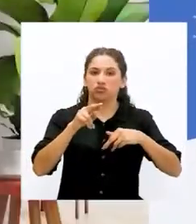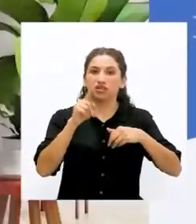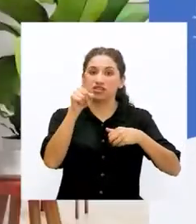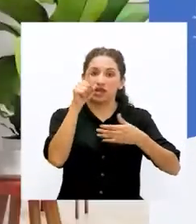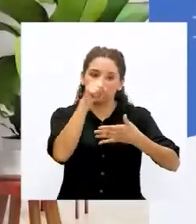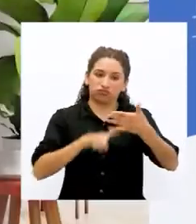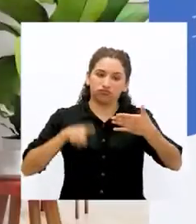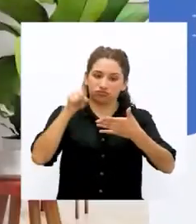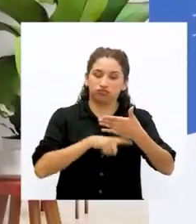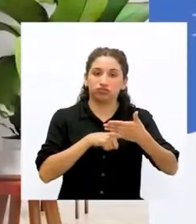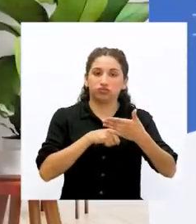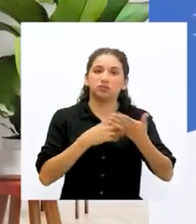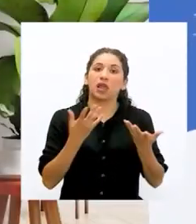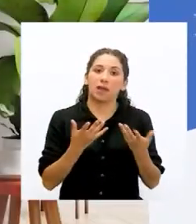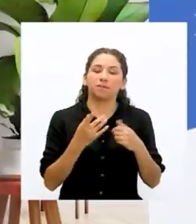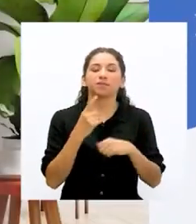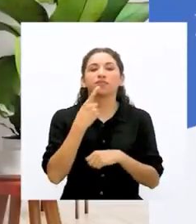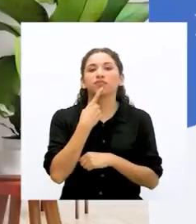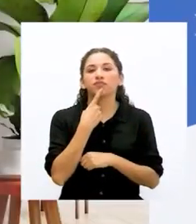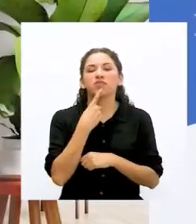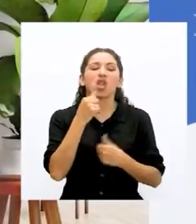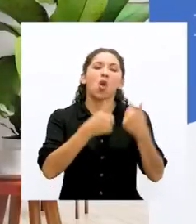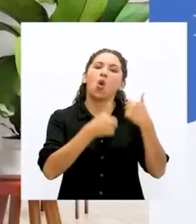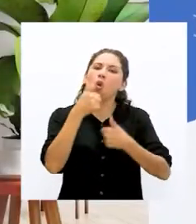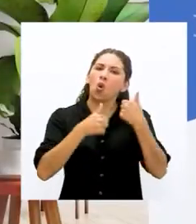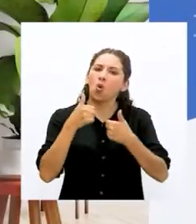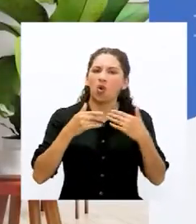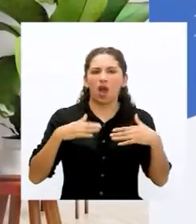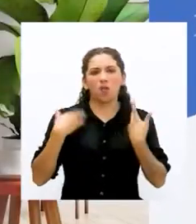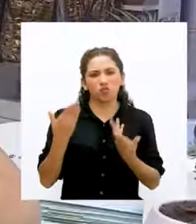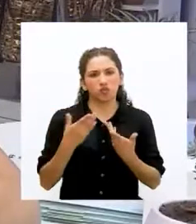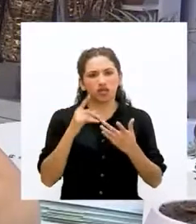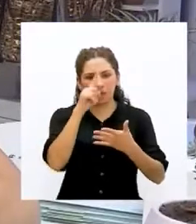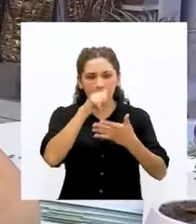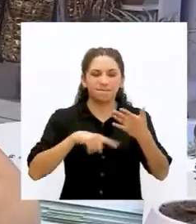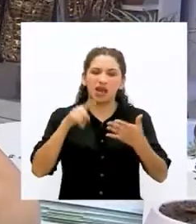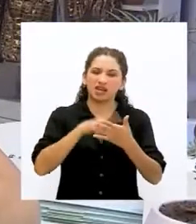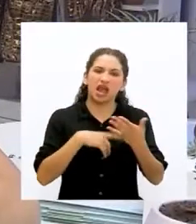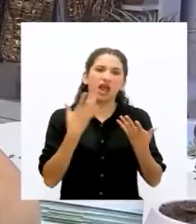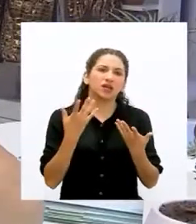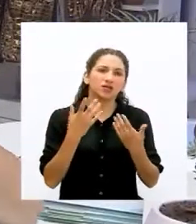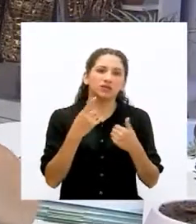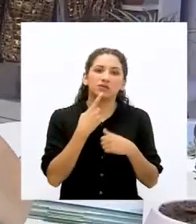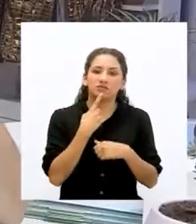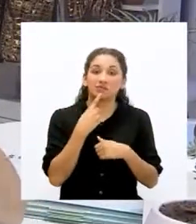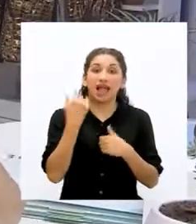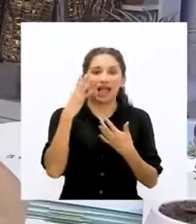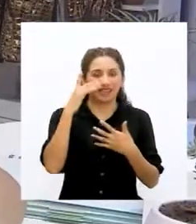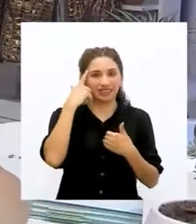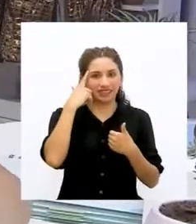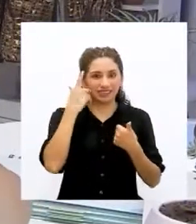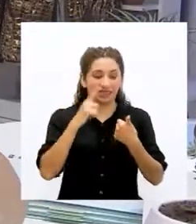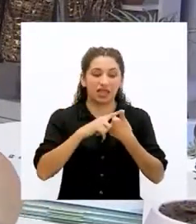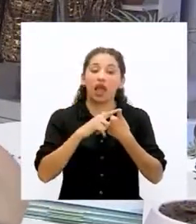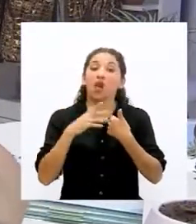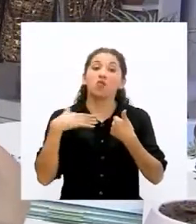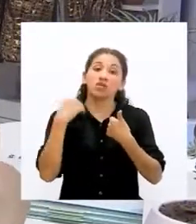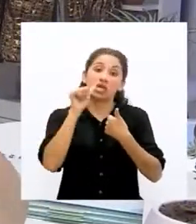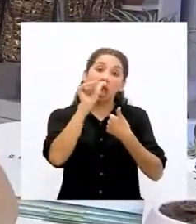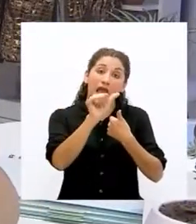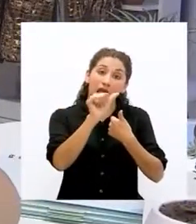bien. ¿Cuáles serían esas respuestas posibles para marcar? A ver, ya sé. Pueden ser